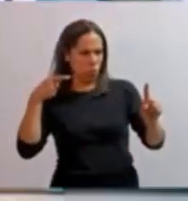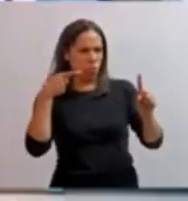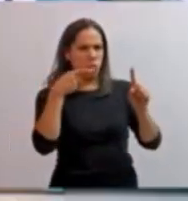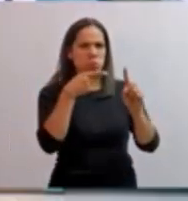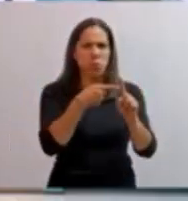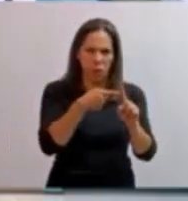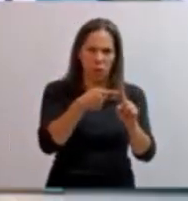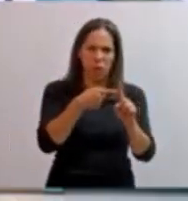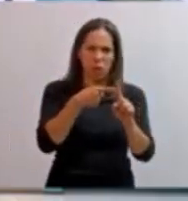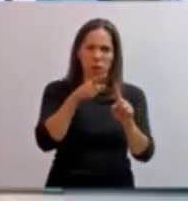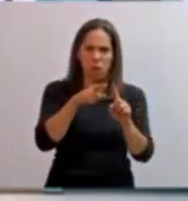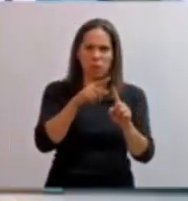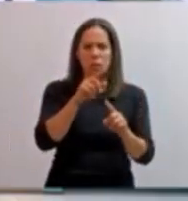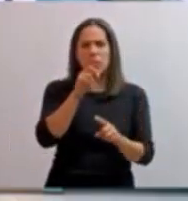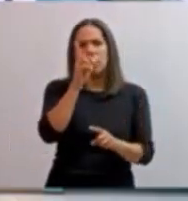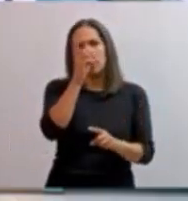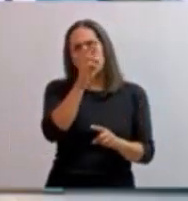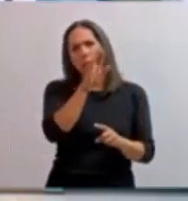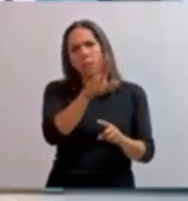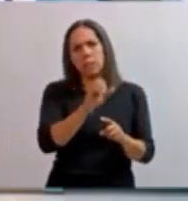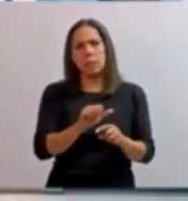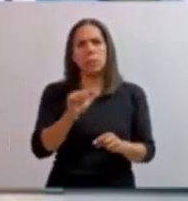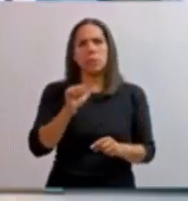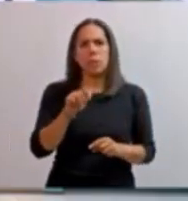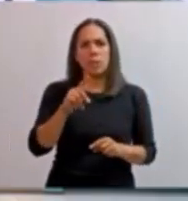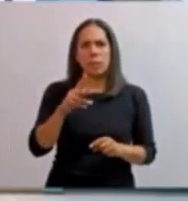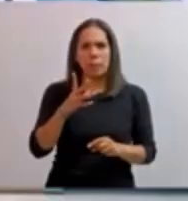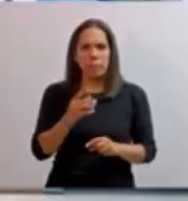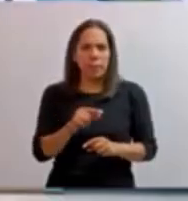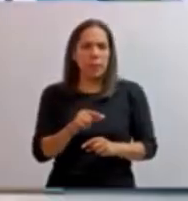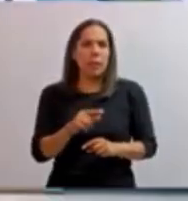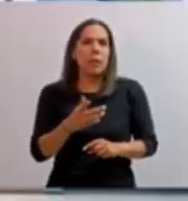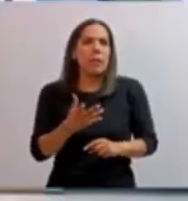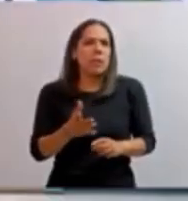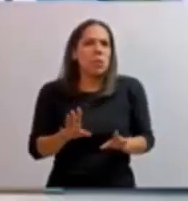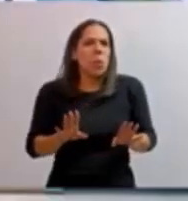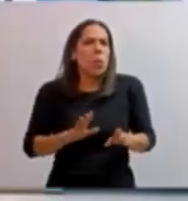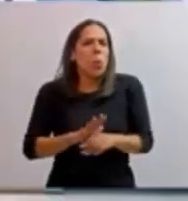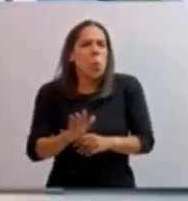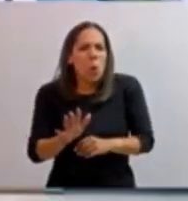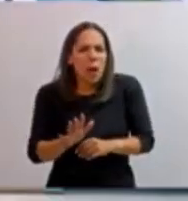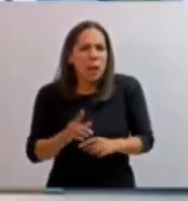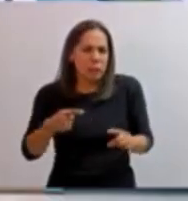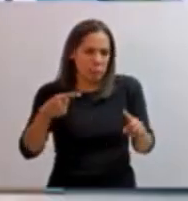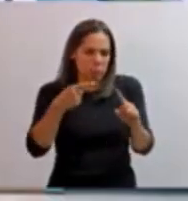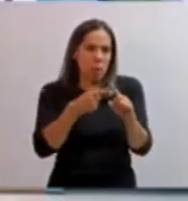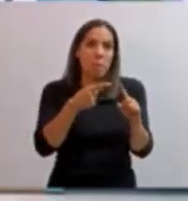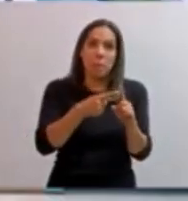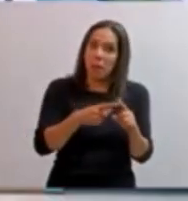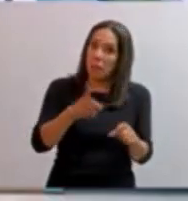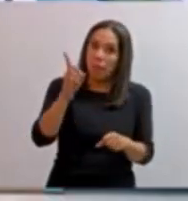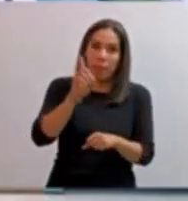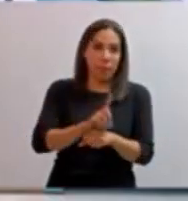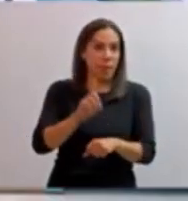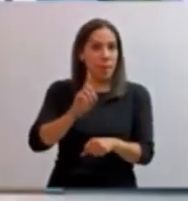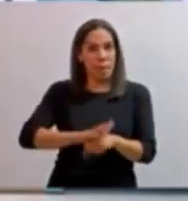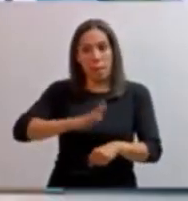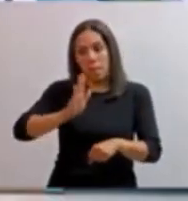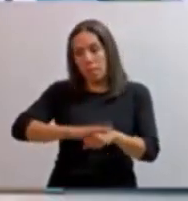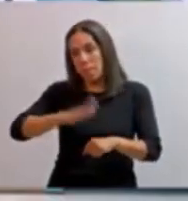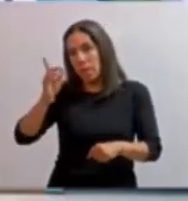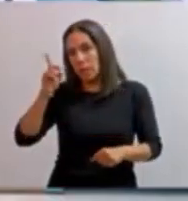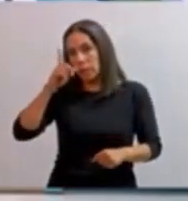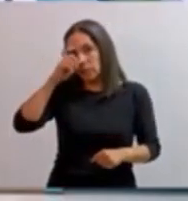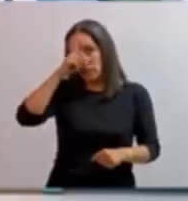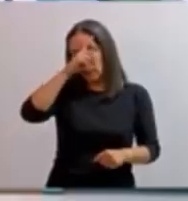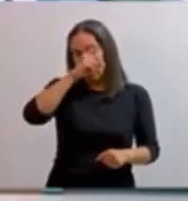ATP enfrentan en el día a día para lograr ese ambiente de diálogo horizontal con los docentes, supervisores y jefes de sector?